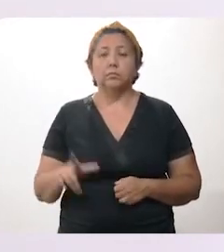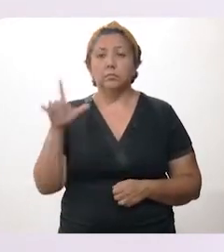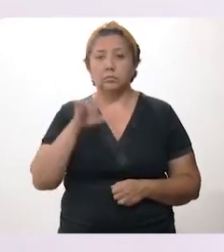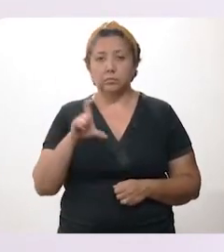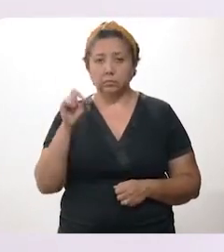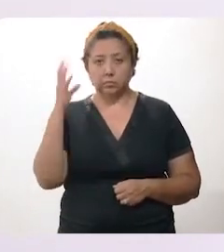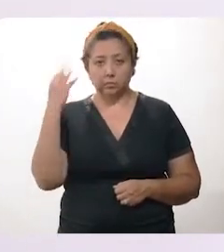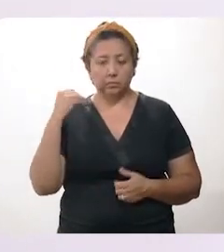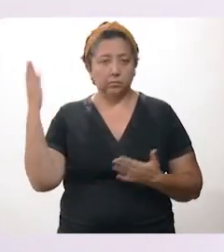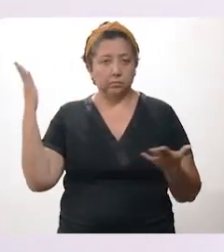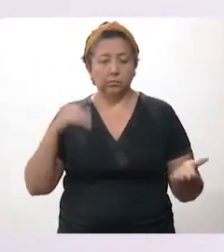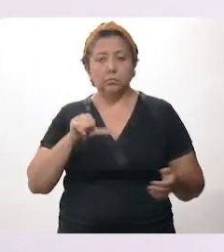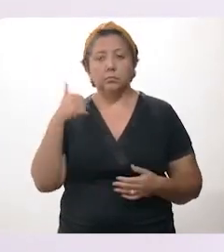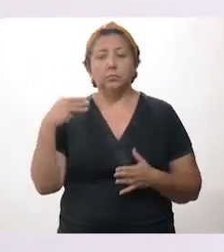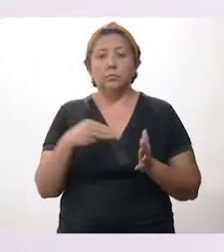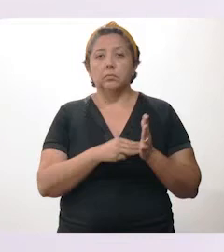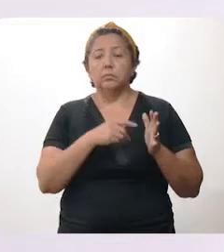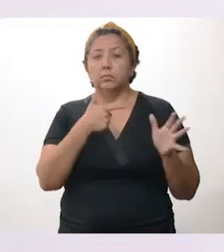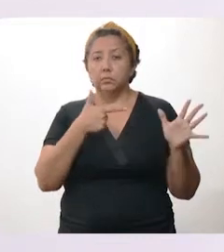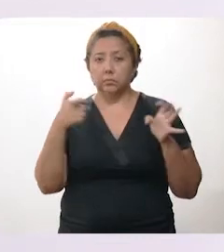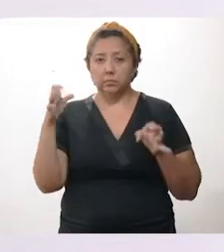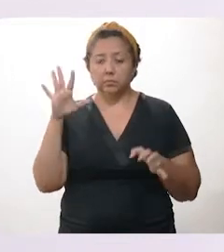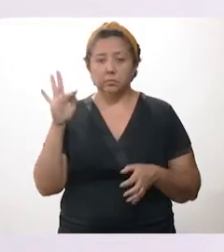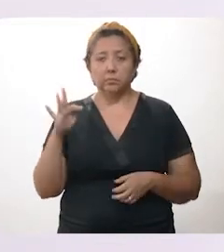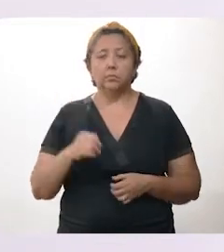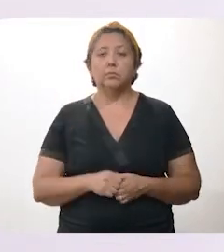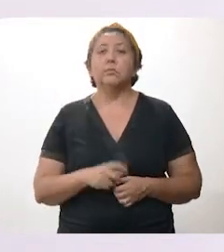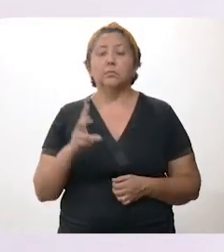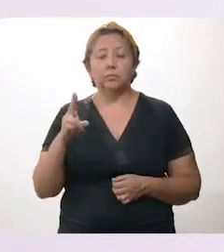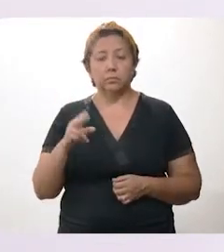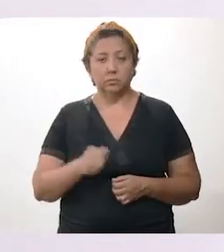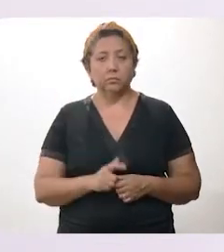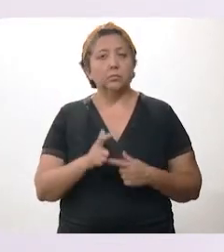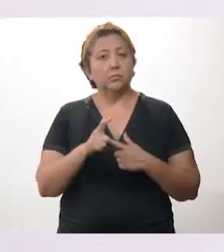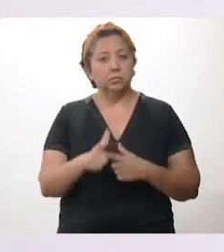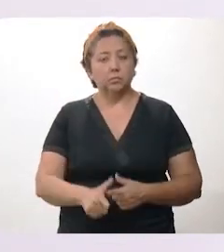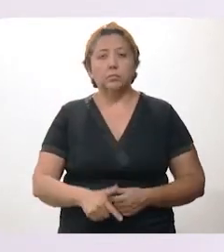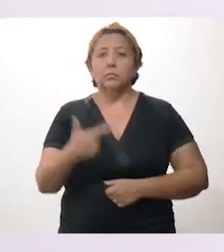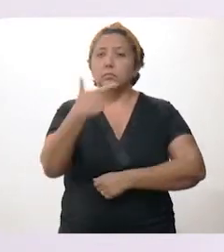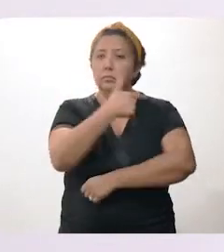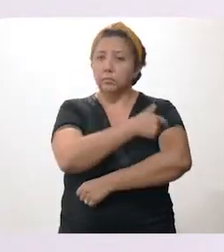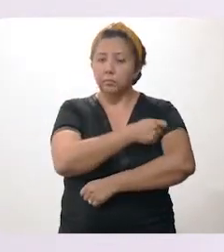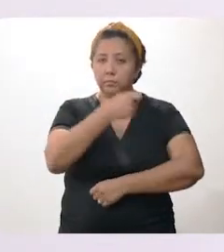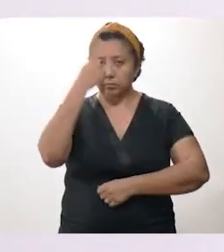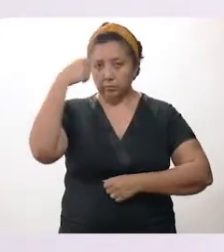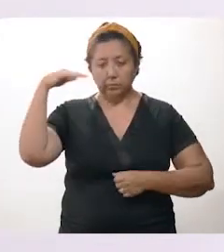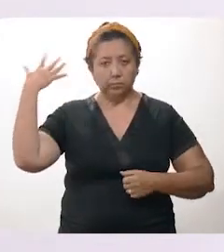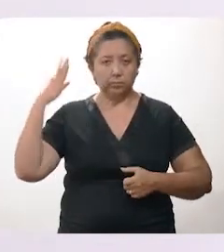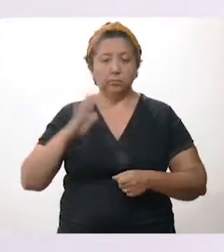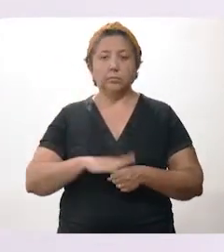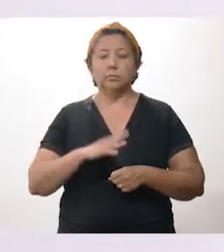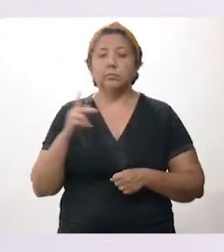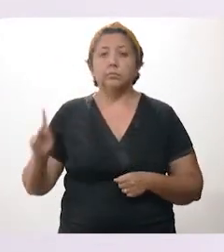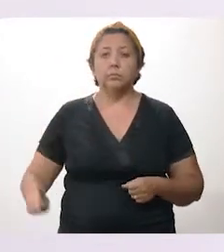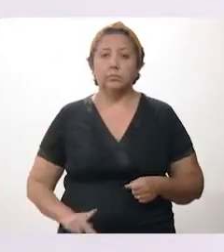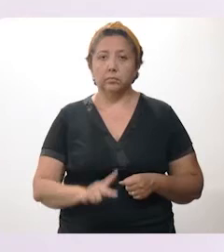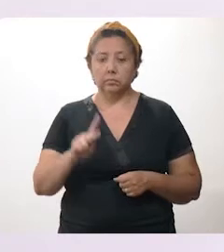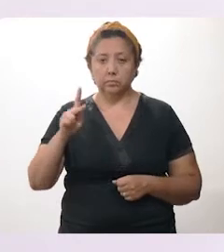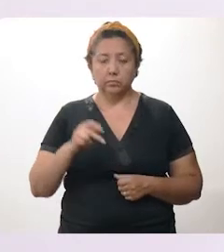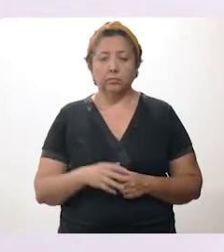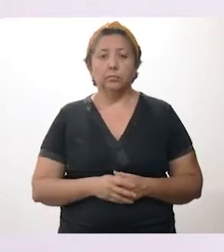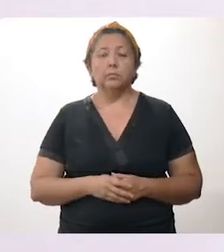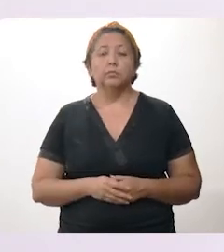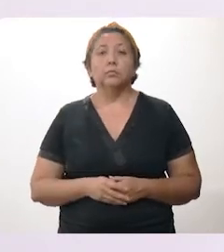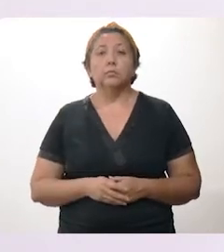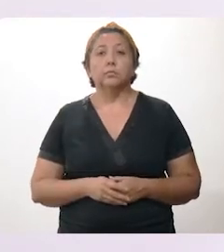lunes 29 llegaron 11.740 vacunas, también para continuar con la aplicación a adultos mayores en los municipios del